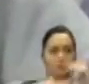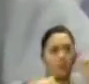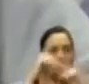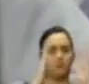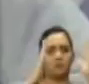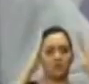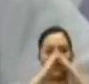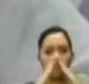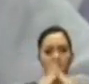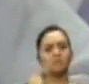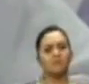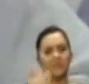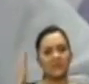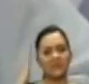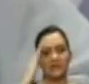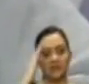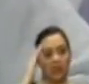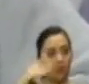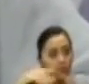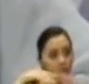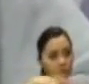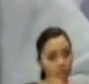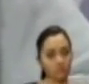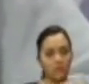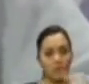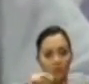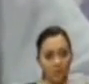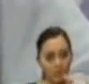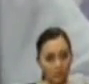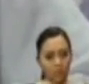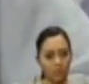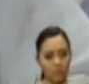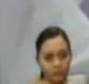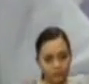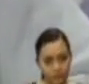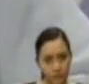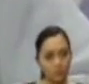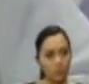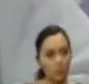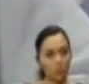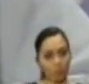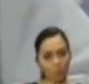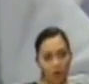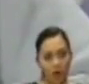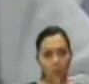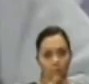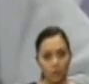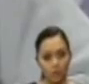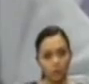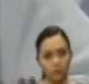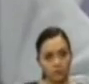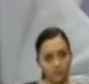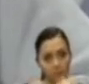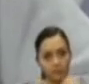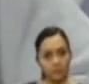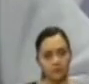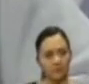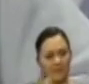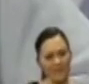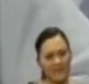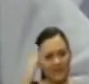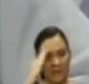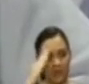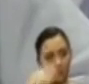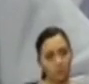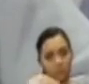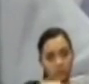Los que sí conocemos nuestro país, porque lo hemos disfrutado de pequeños, y conocemos estas zonas tremendamente productivas, también conocíamos el abandono